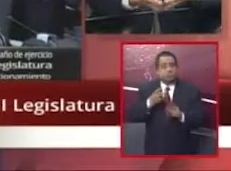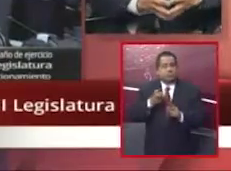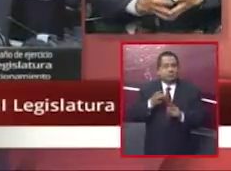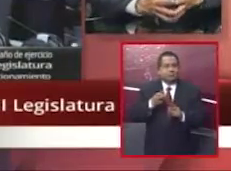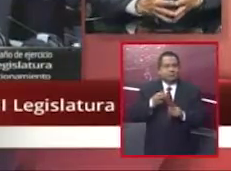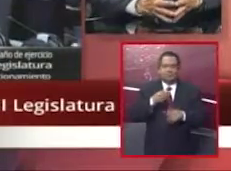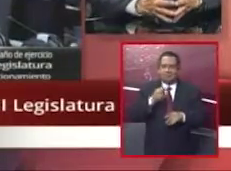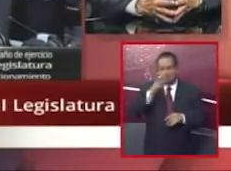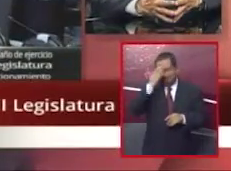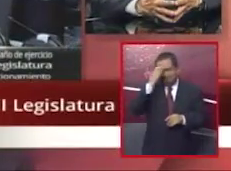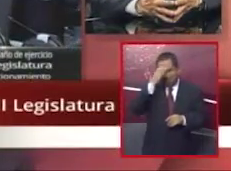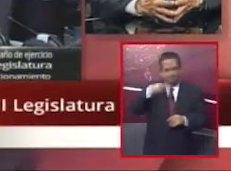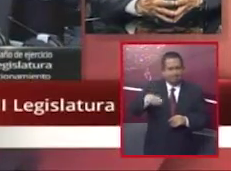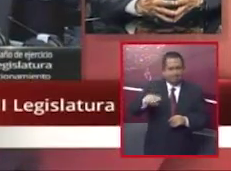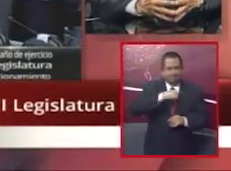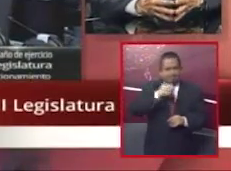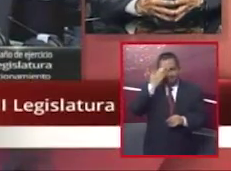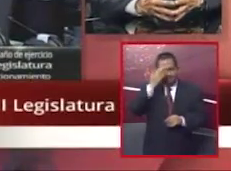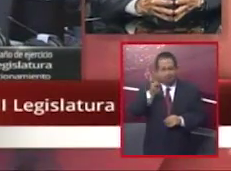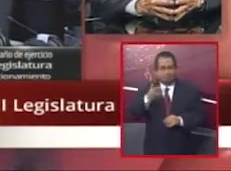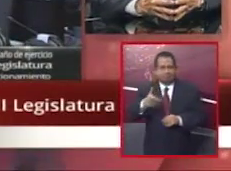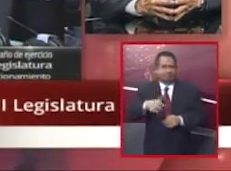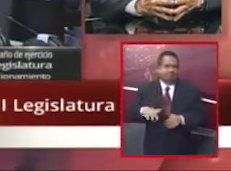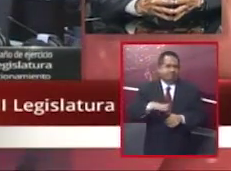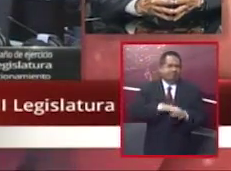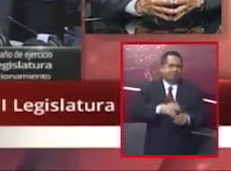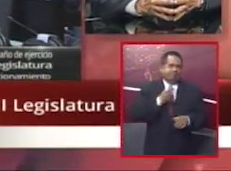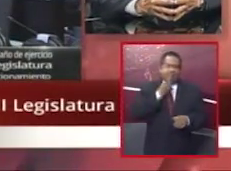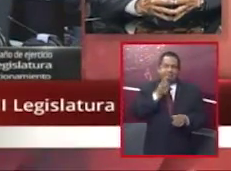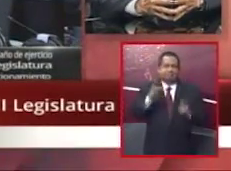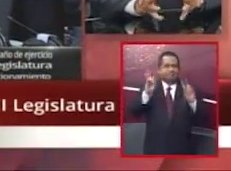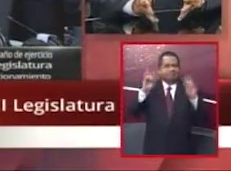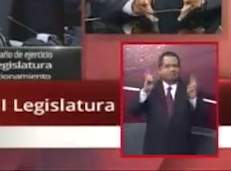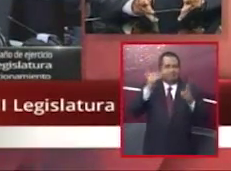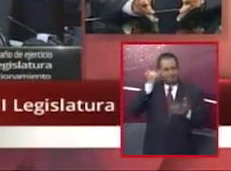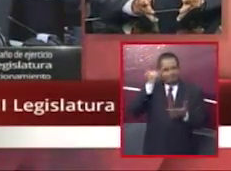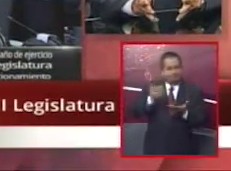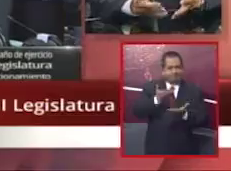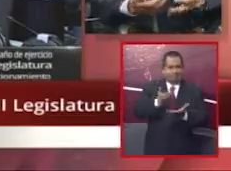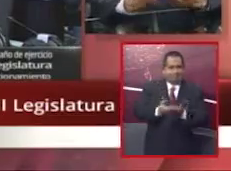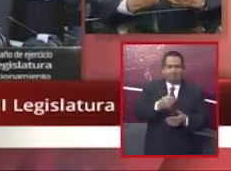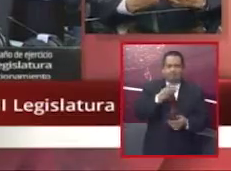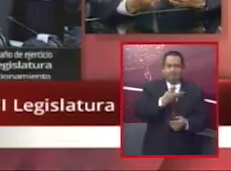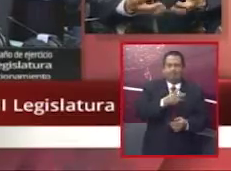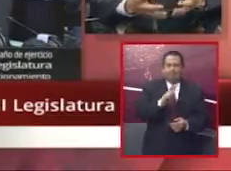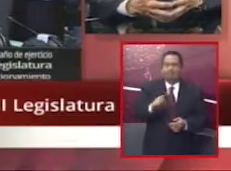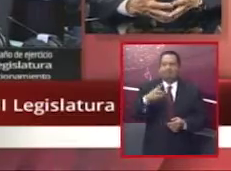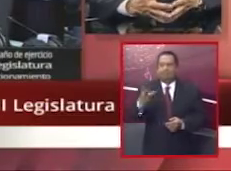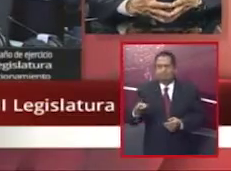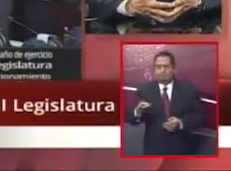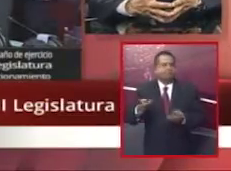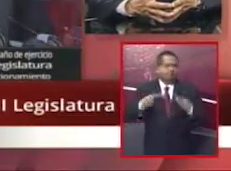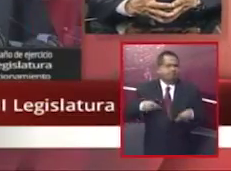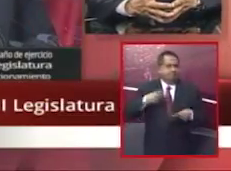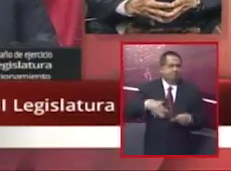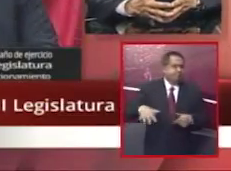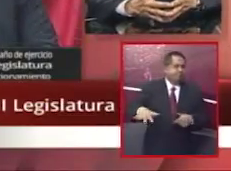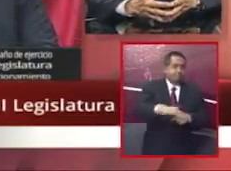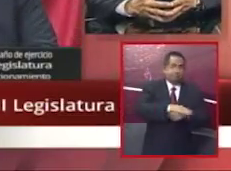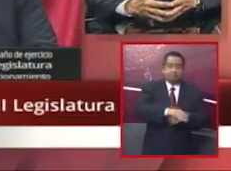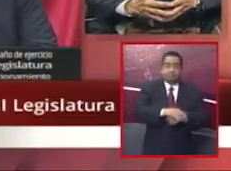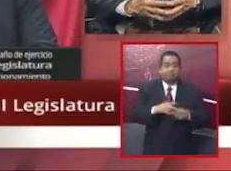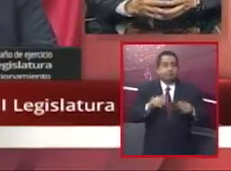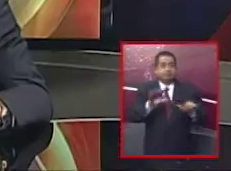todo esto que hemos conocido popularmente como la iniciativa de la Ley 3 de 3, sí, que venía suscrita por más